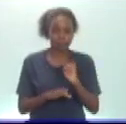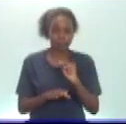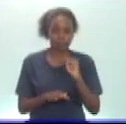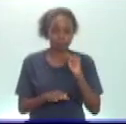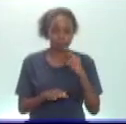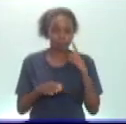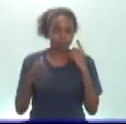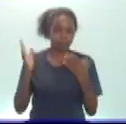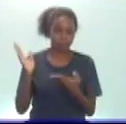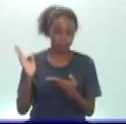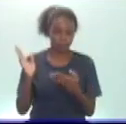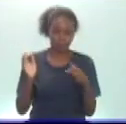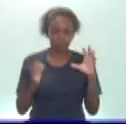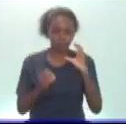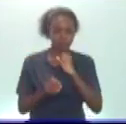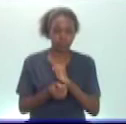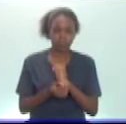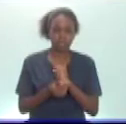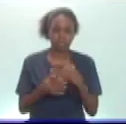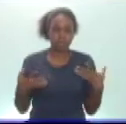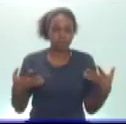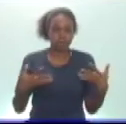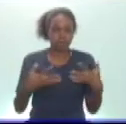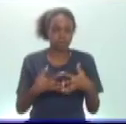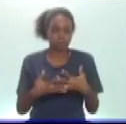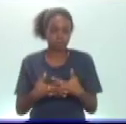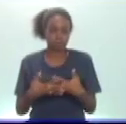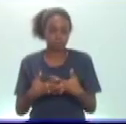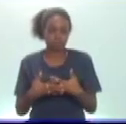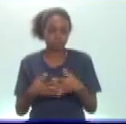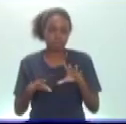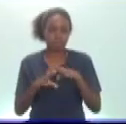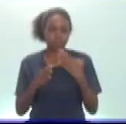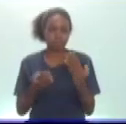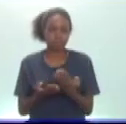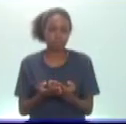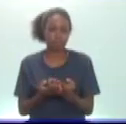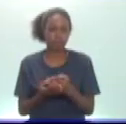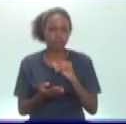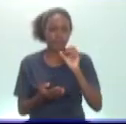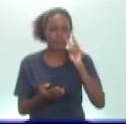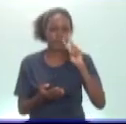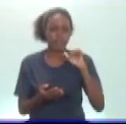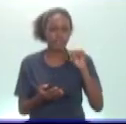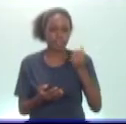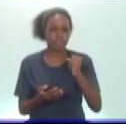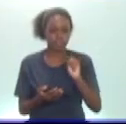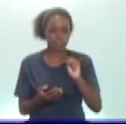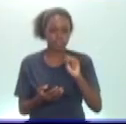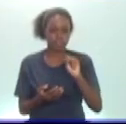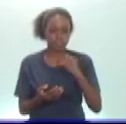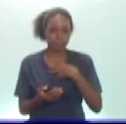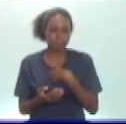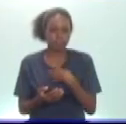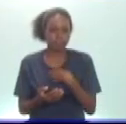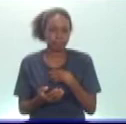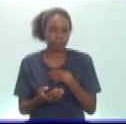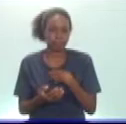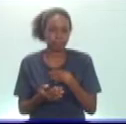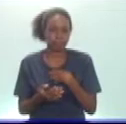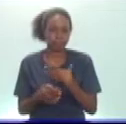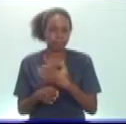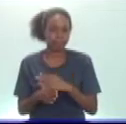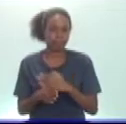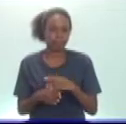entonces podemos estar relacionando cada uno de ellos para determinar qué vía de solución yo voy a proponer. Recordemos